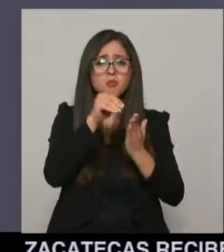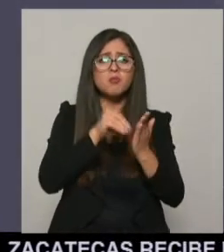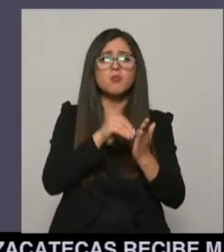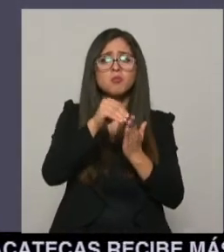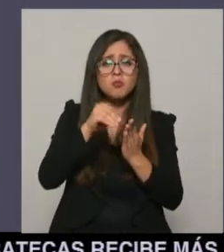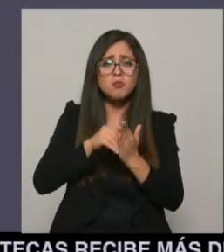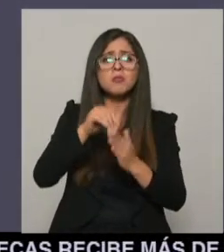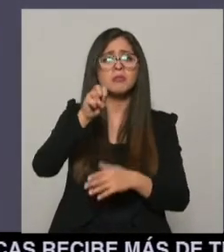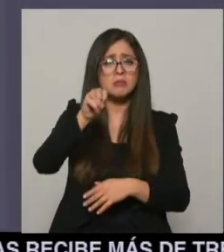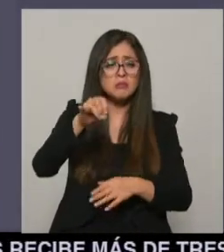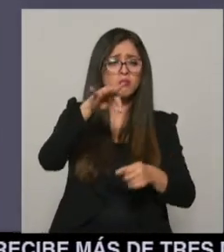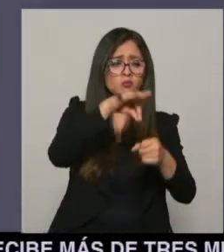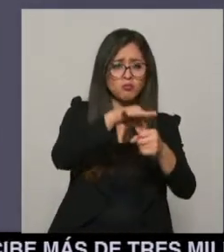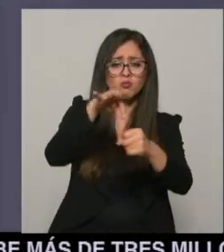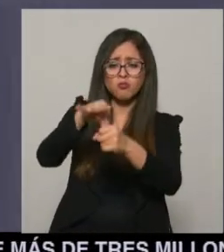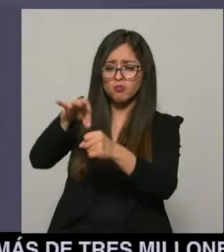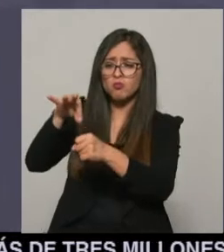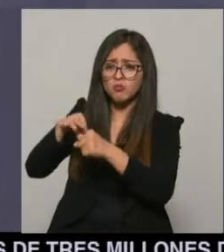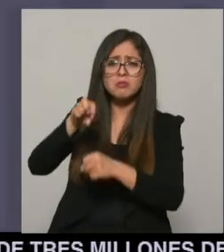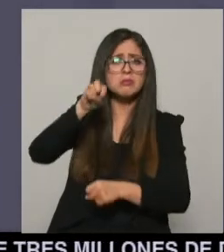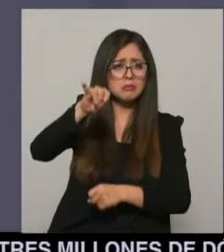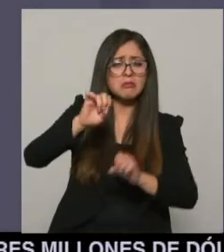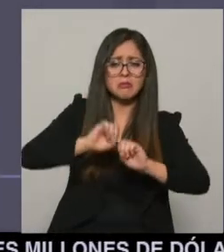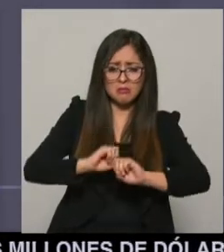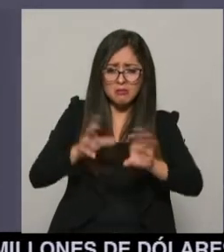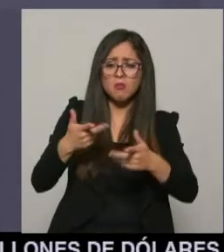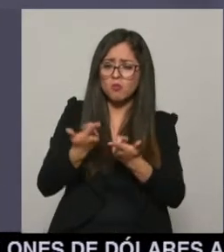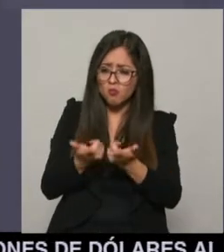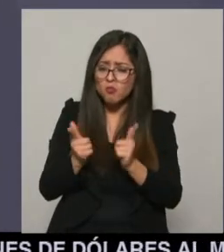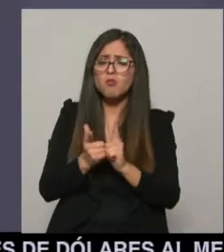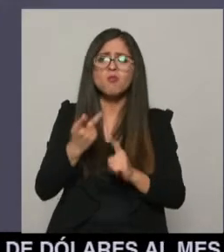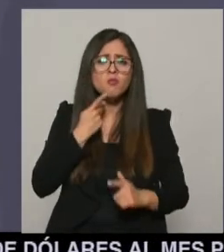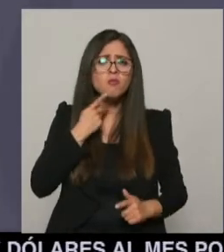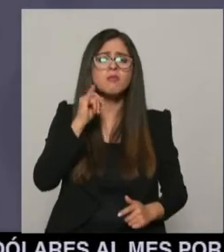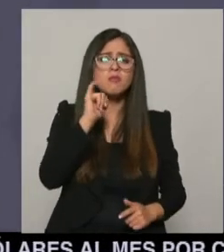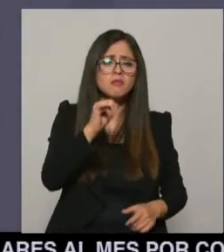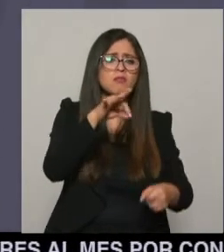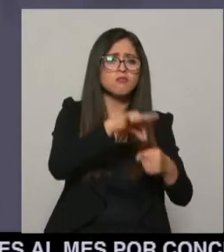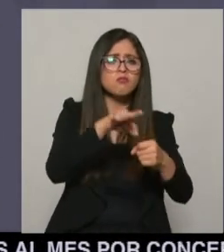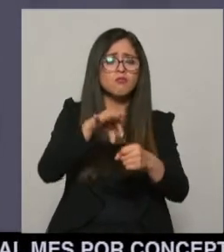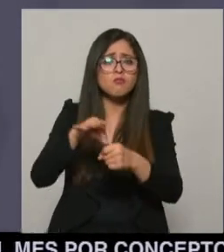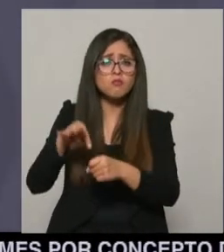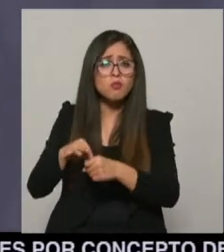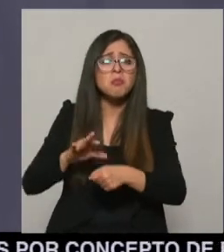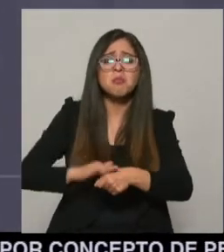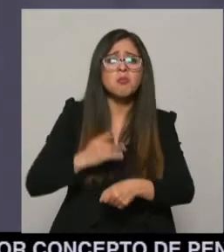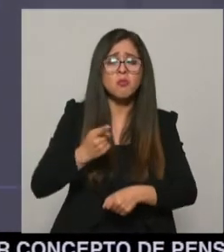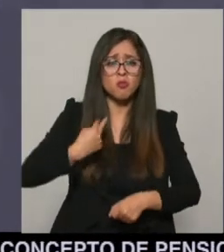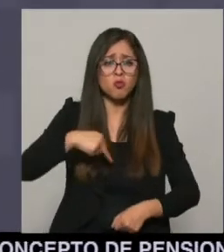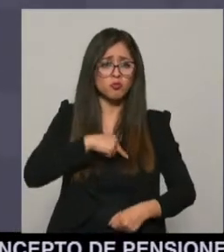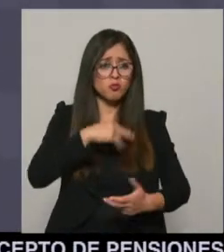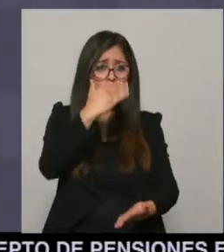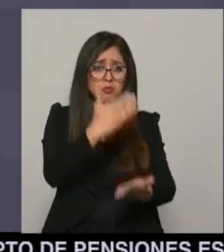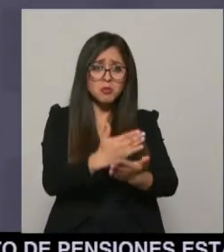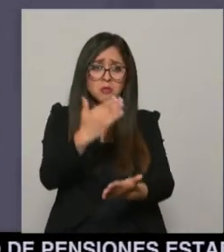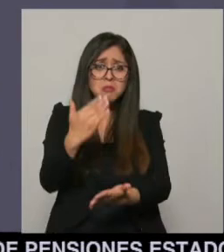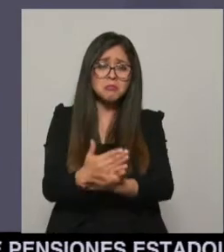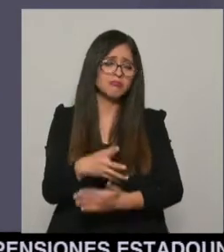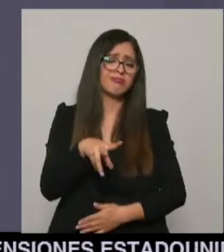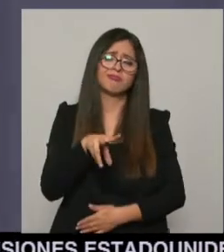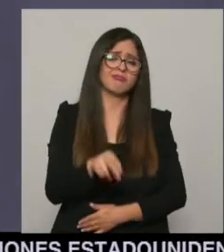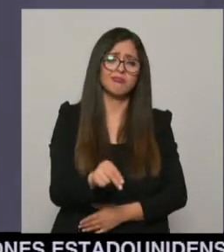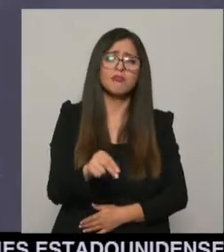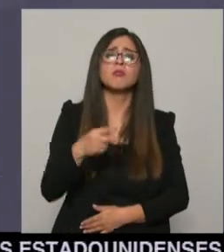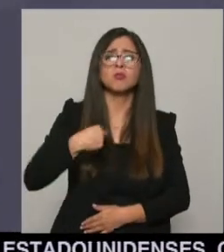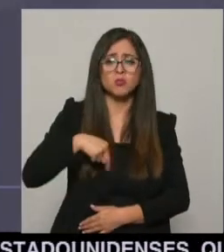Sí, efectivamente hemos votado muchas de estas leyes a favor. ¿Por qué? Porque no vamos a hacer un obstáculo, al contrario. Vamos a hacer